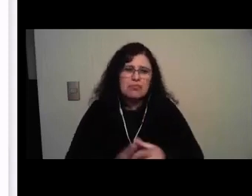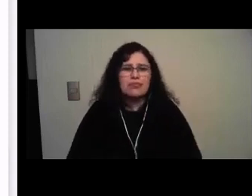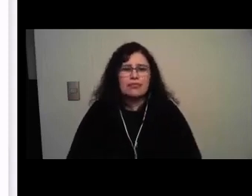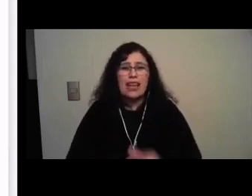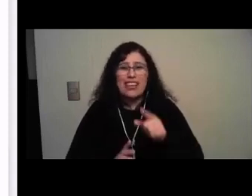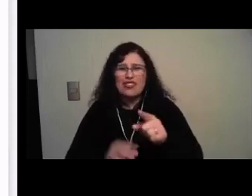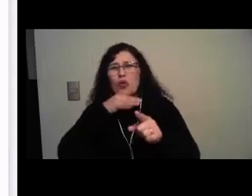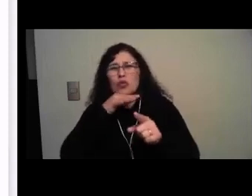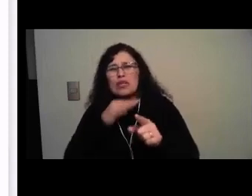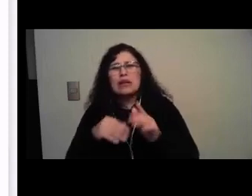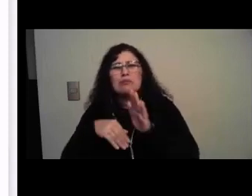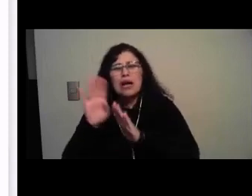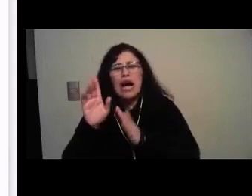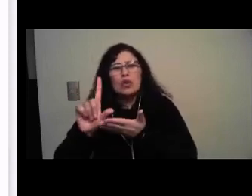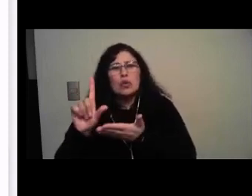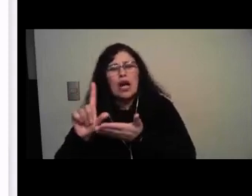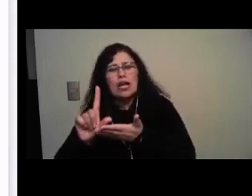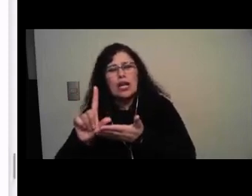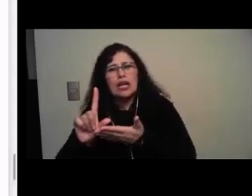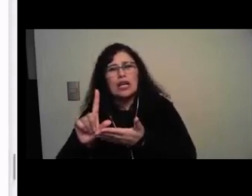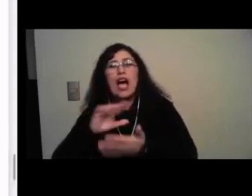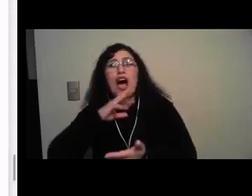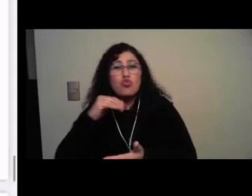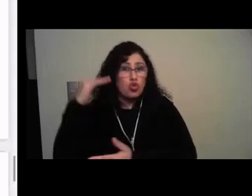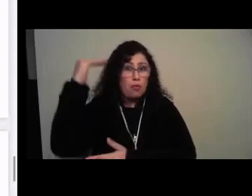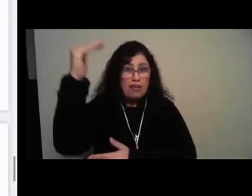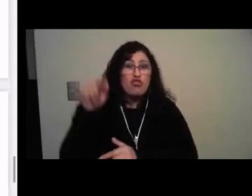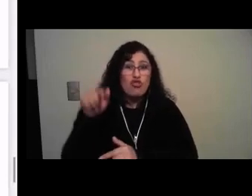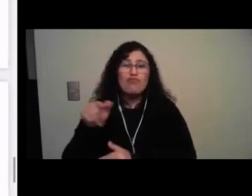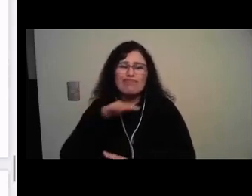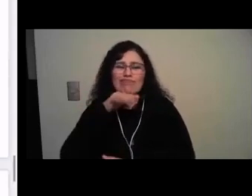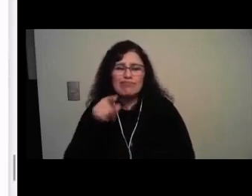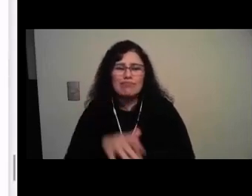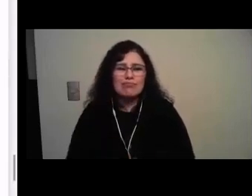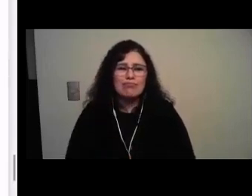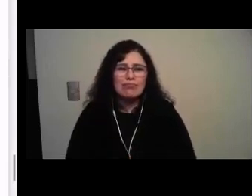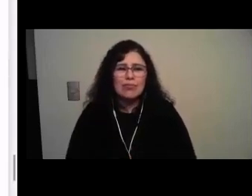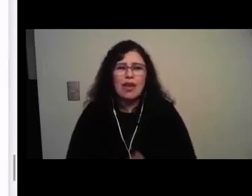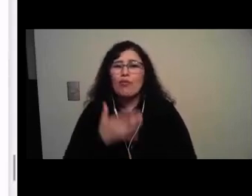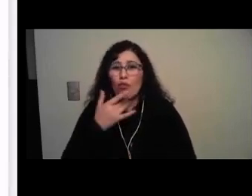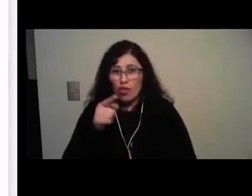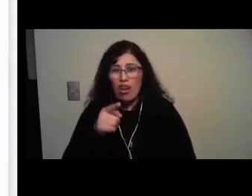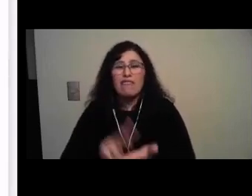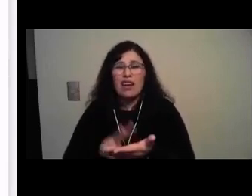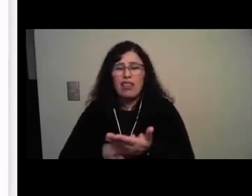los hogares de adultos mayores, ya, porque son realmente útiles para evitar